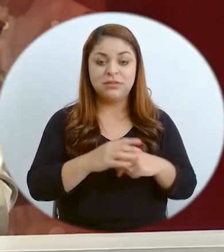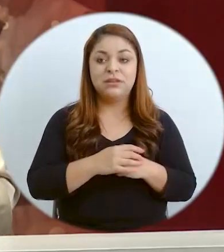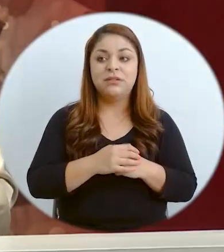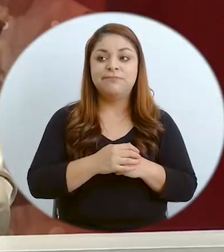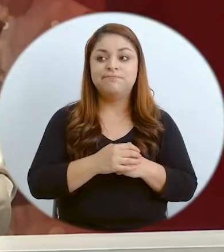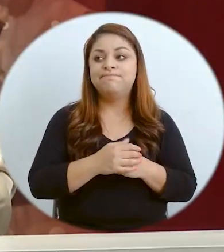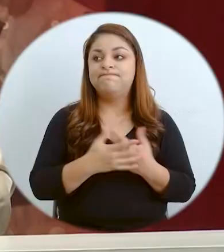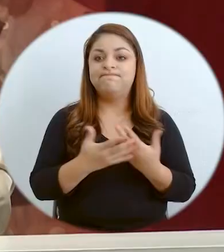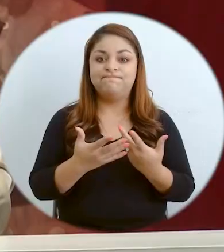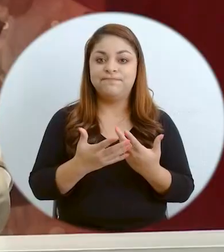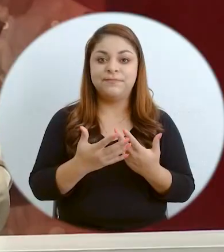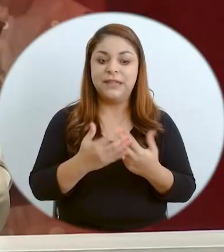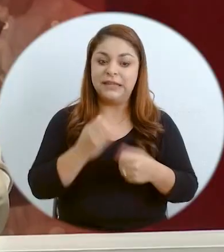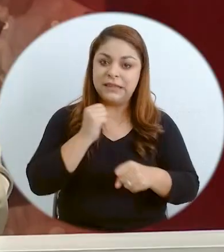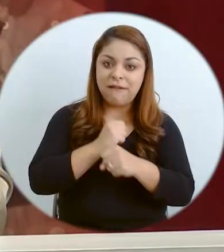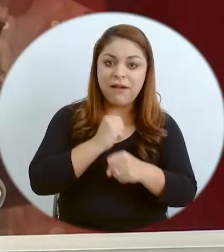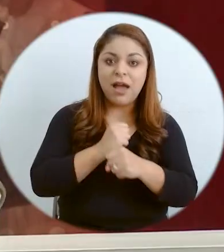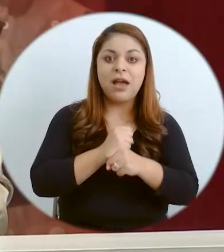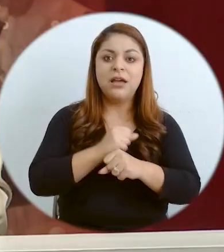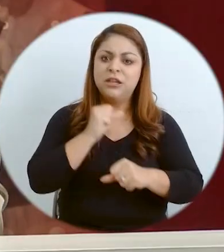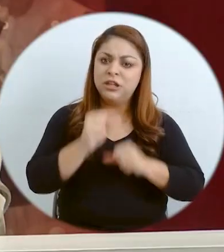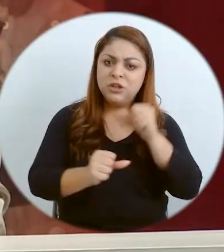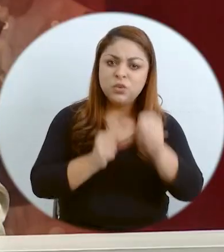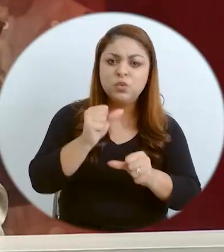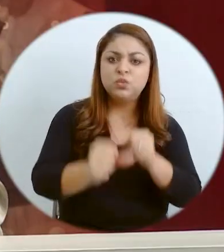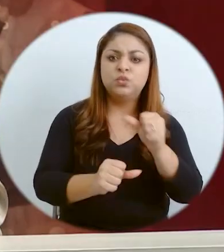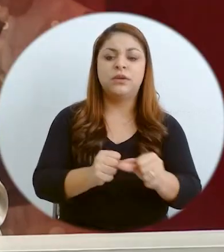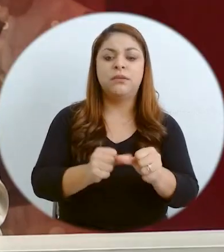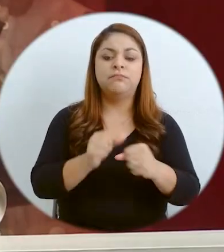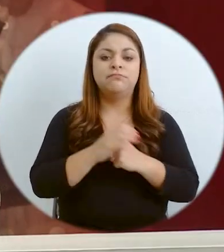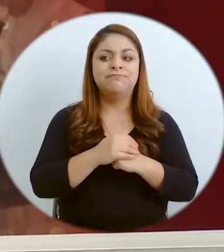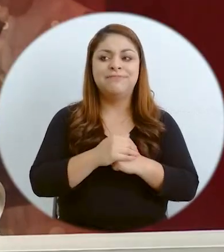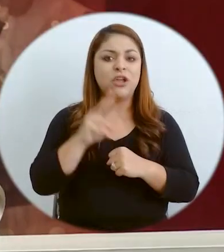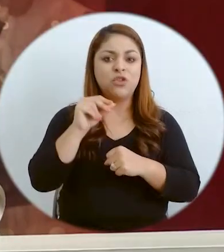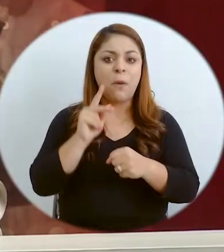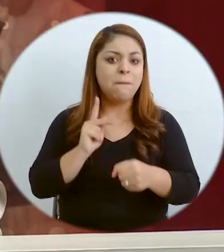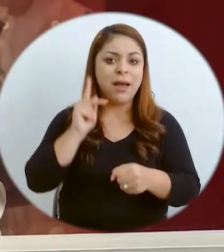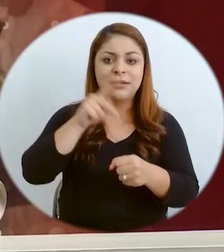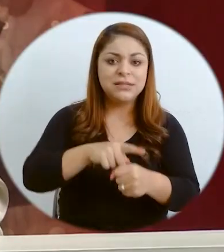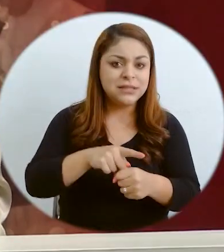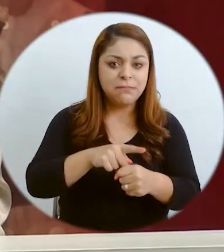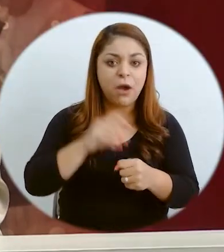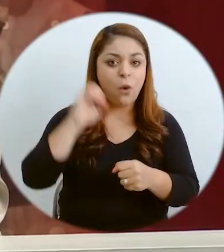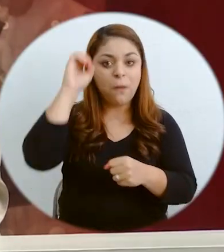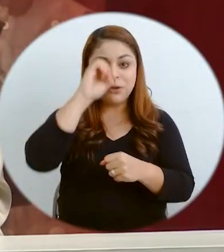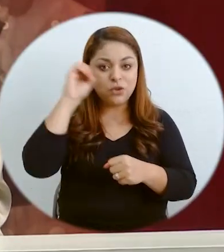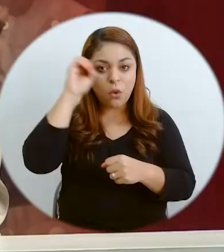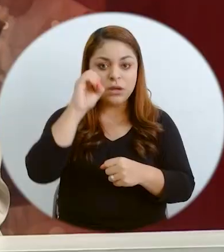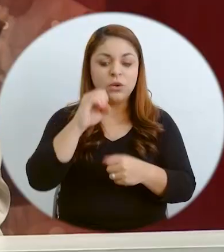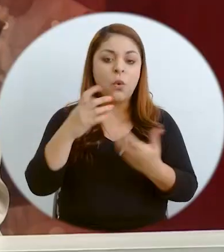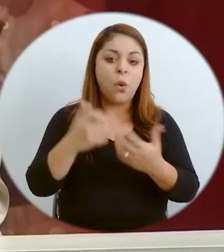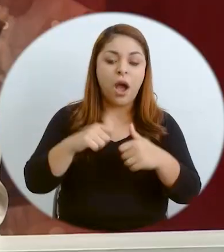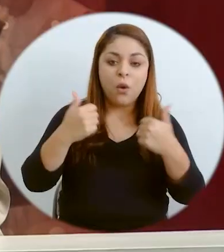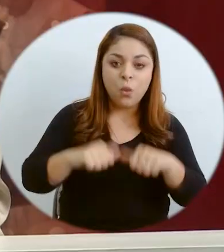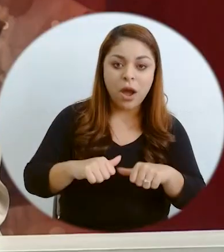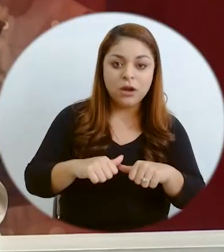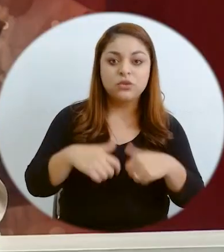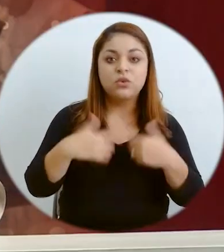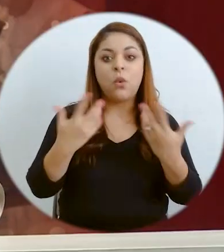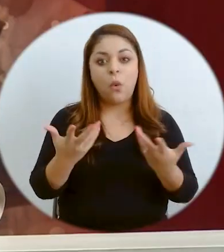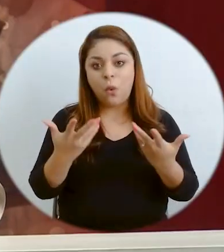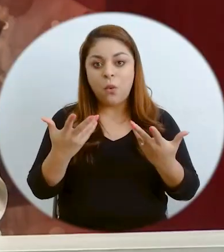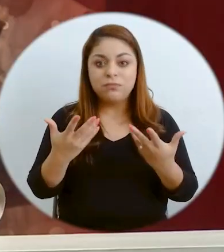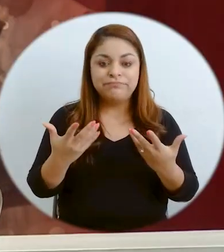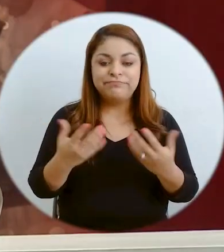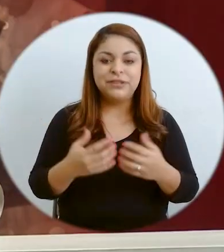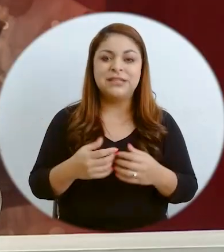personas que son, vamos a ver, agentes, son los que están dando la lucha, no son partícipes en estas opiniones o en